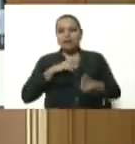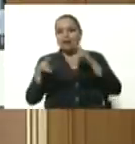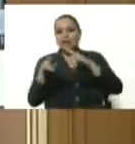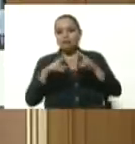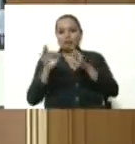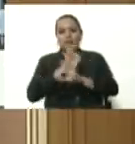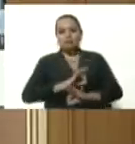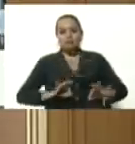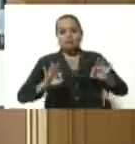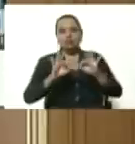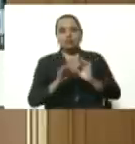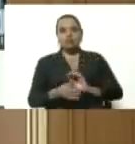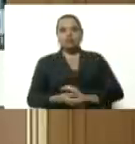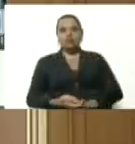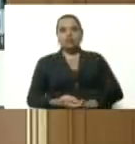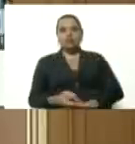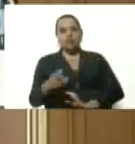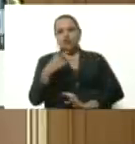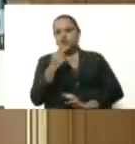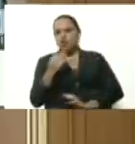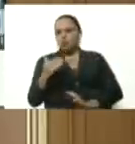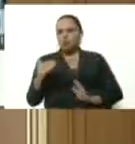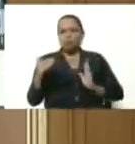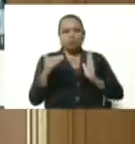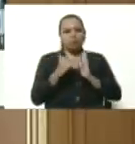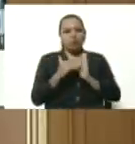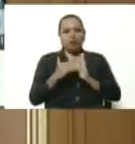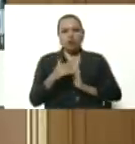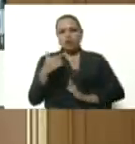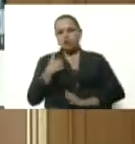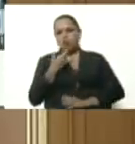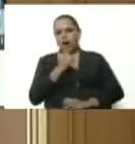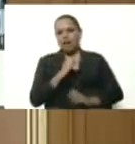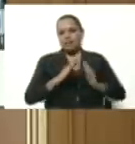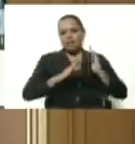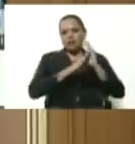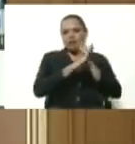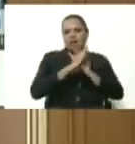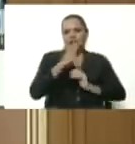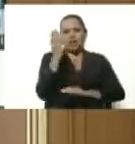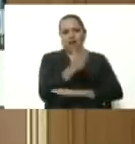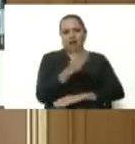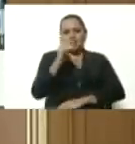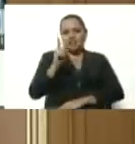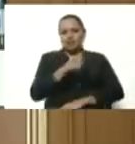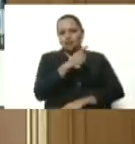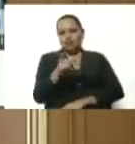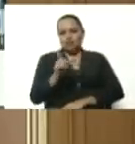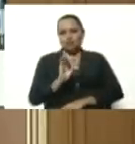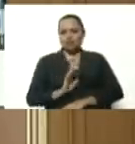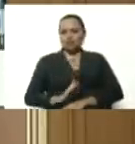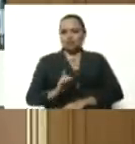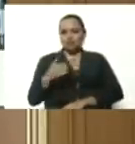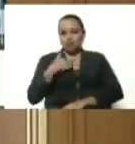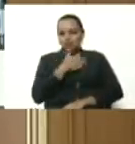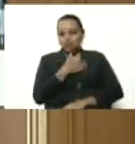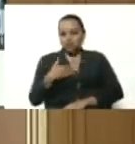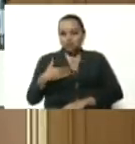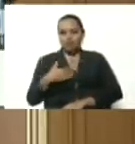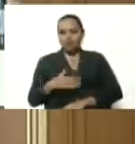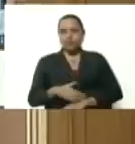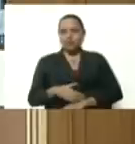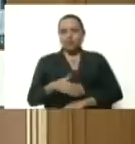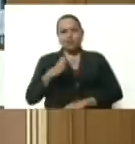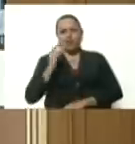parte. No me voy a detener en si yo soy sancionado o no soy sancionada, Otania. Creo que hay